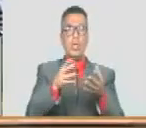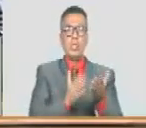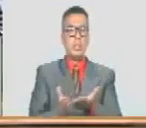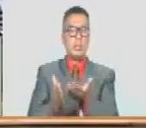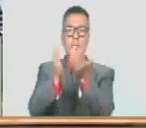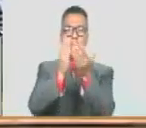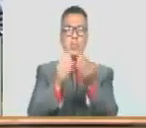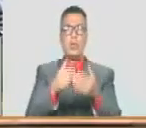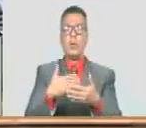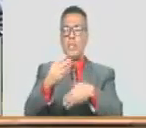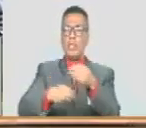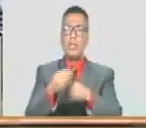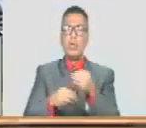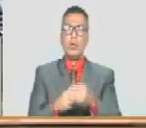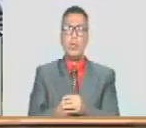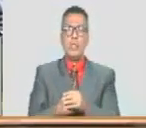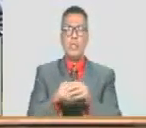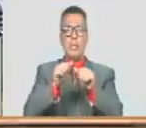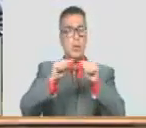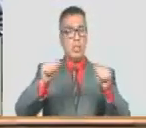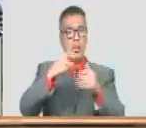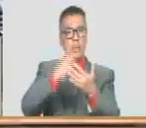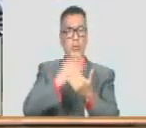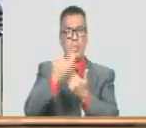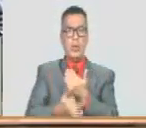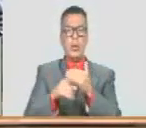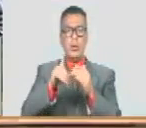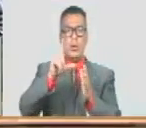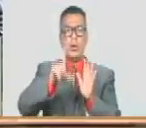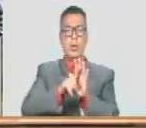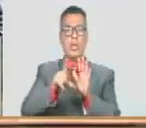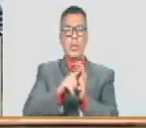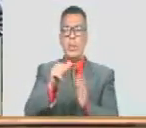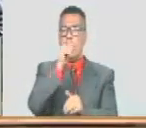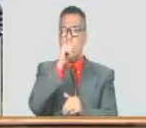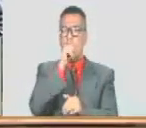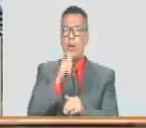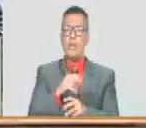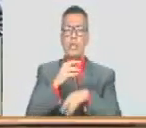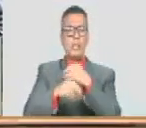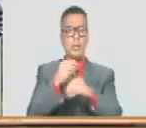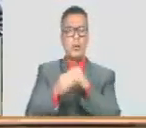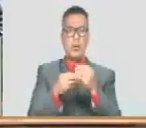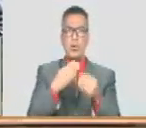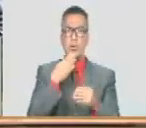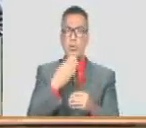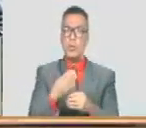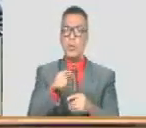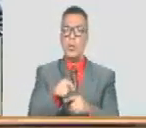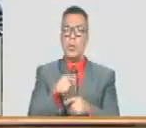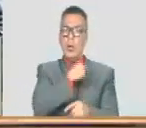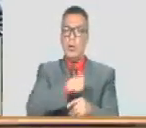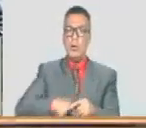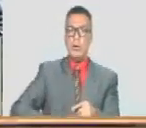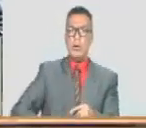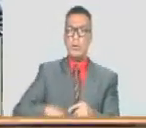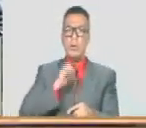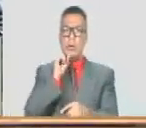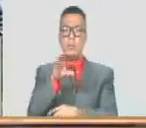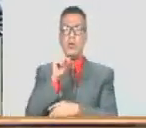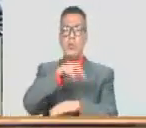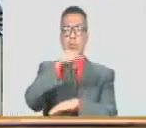mediante la cual remite el estatus del proyecto de ley orgánica de aguas, de conformidad con lo solicitado por el presidente de la